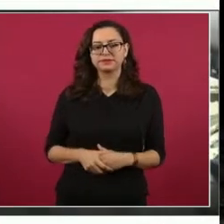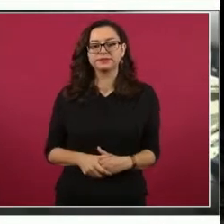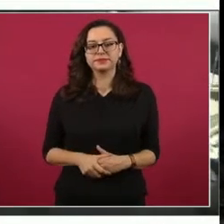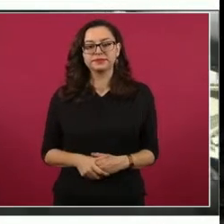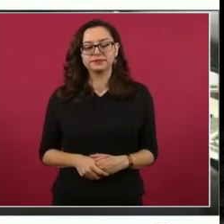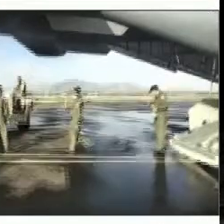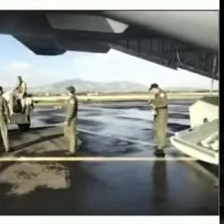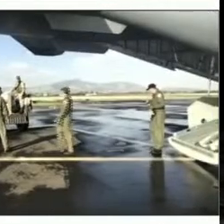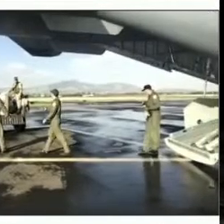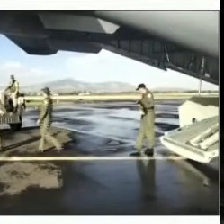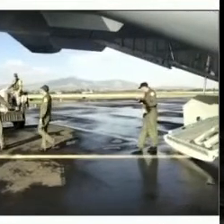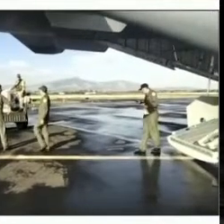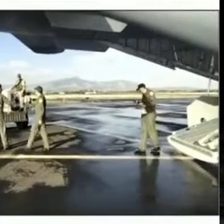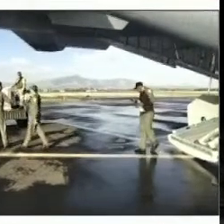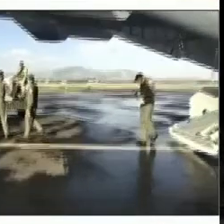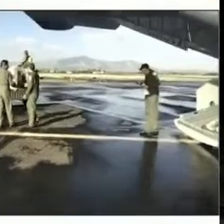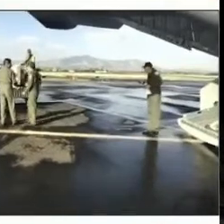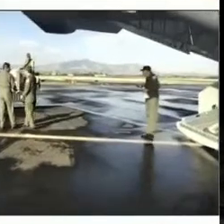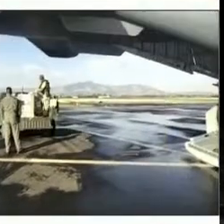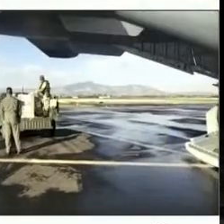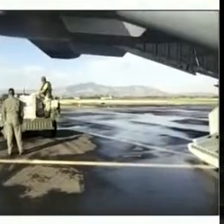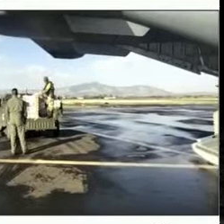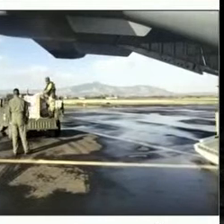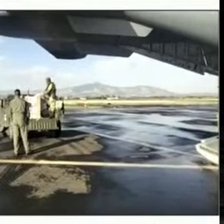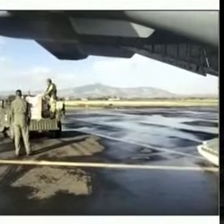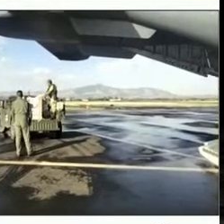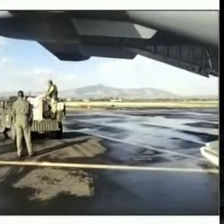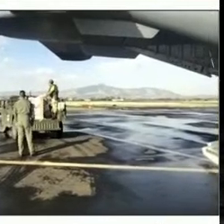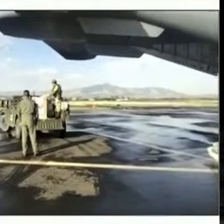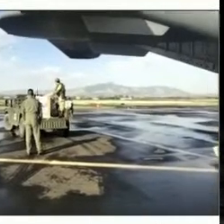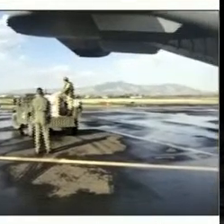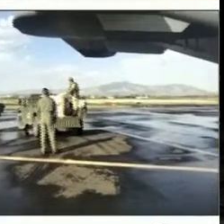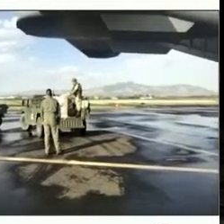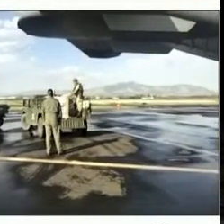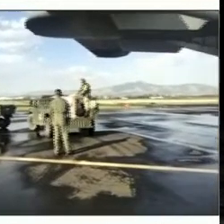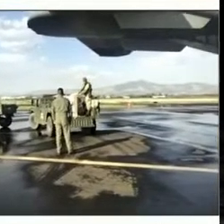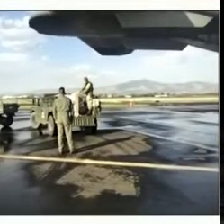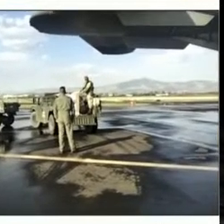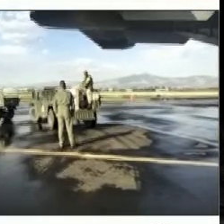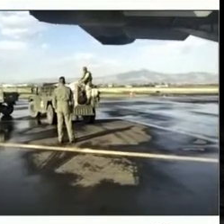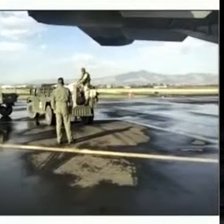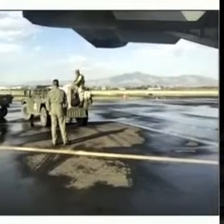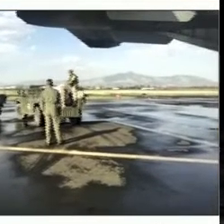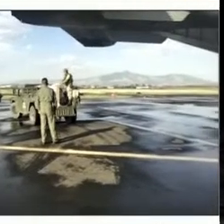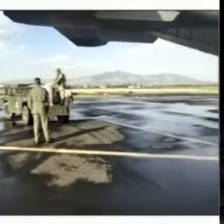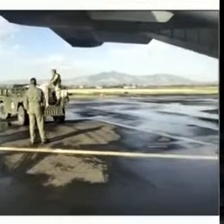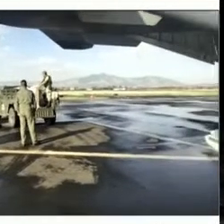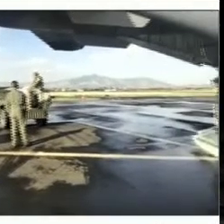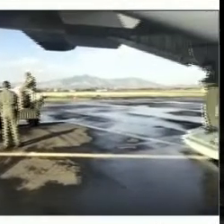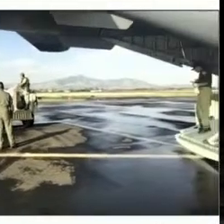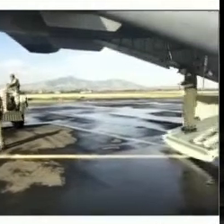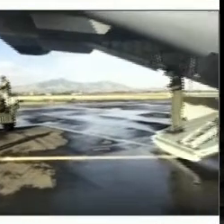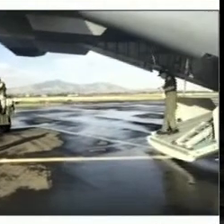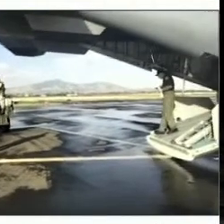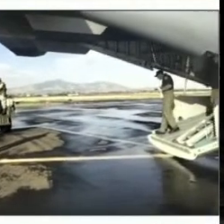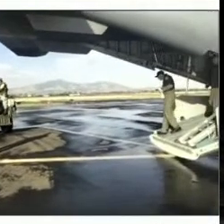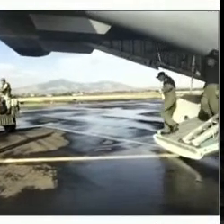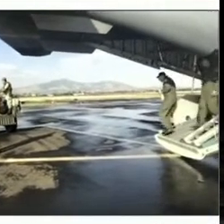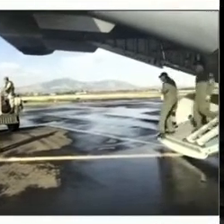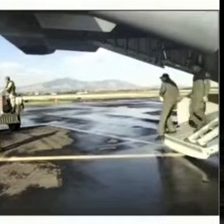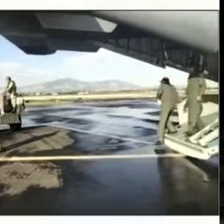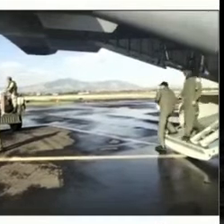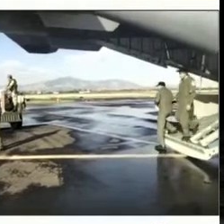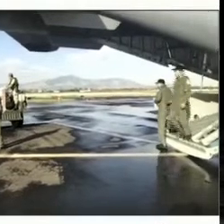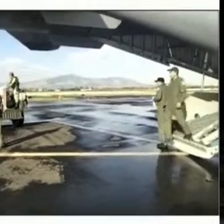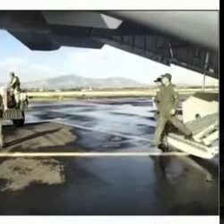iniciamos con 5 se incrementaron después a 7 d de conformidad al llamado quiso y